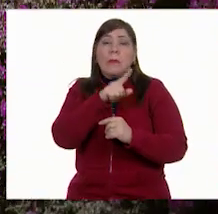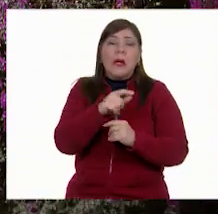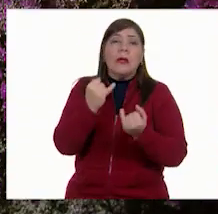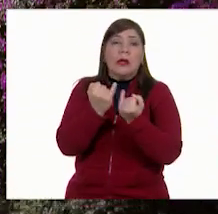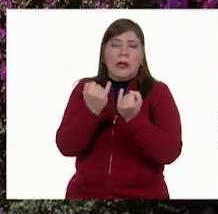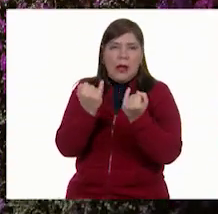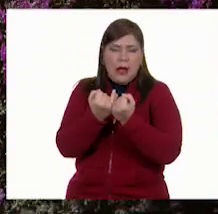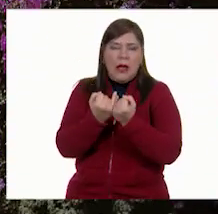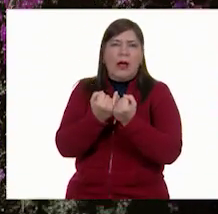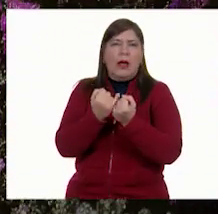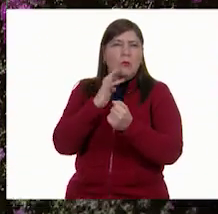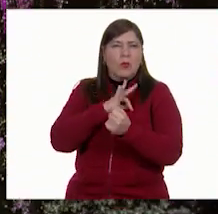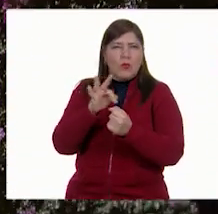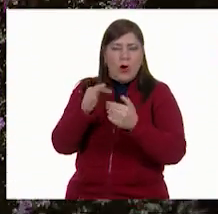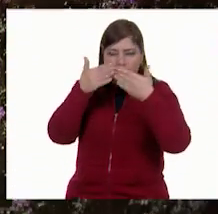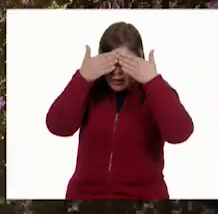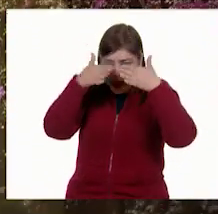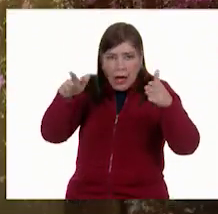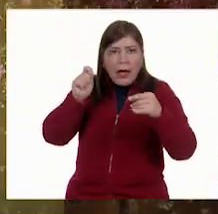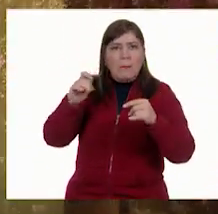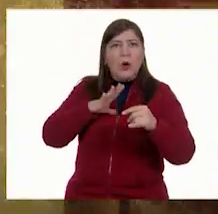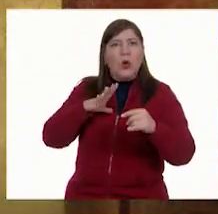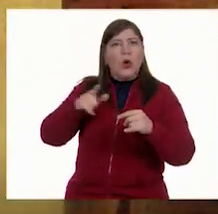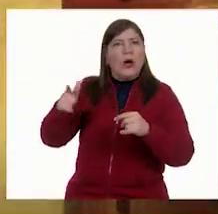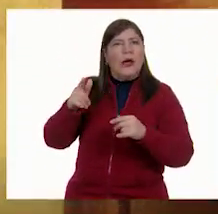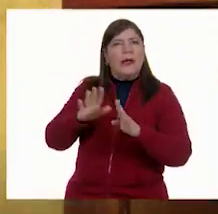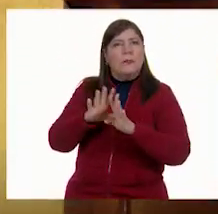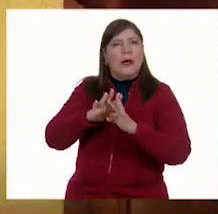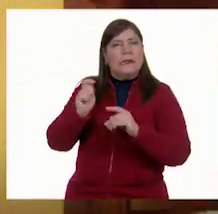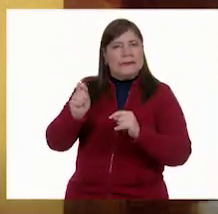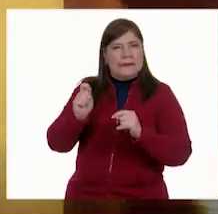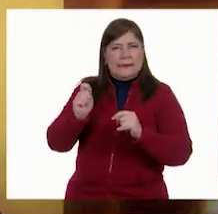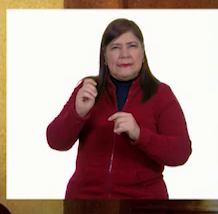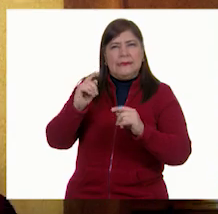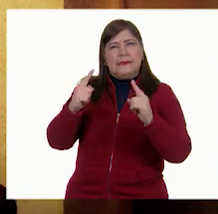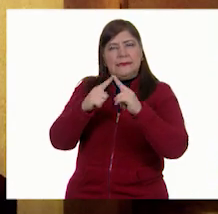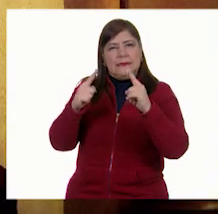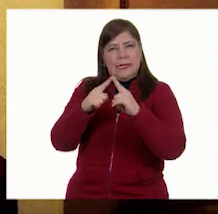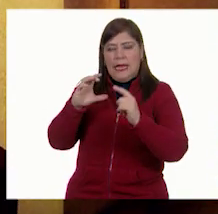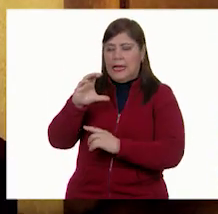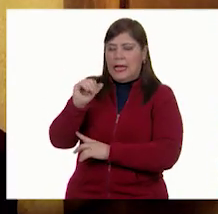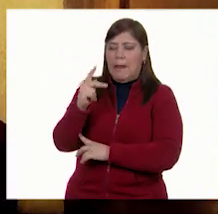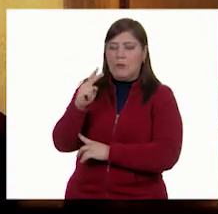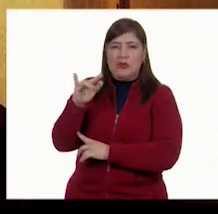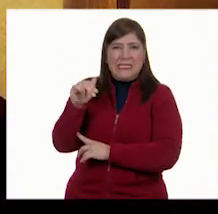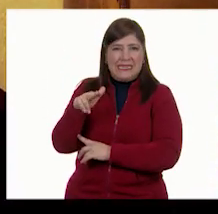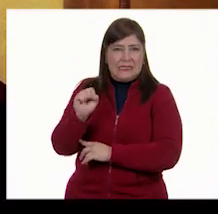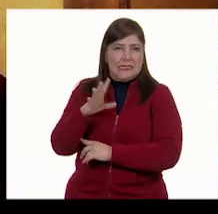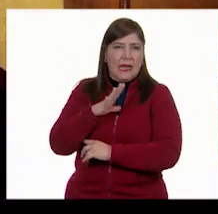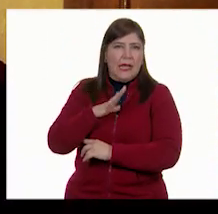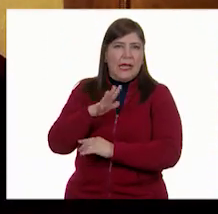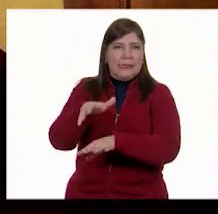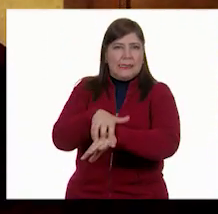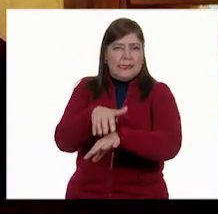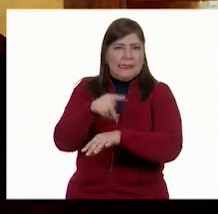parte de su universo está en el convento de las religiosas capuchinas en Tlalpan, remodelado por él